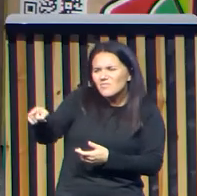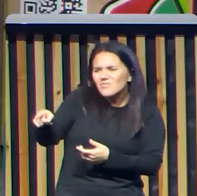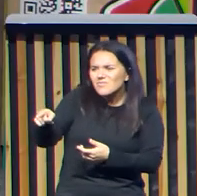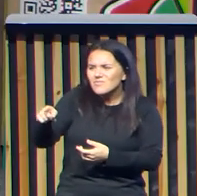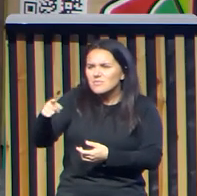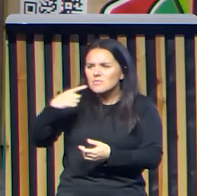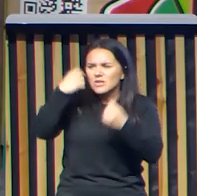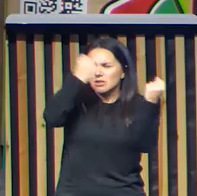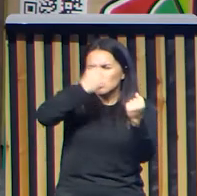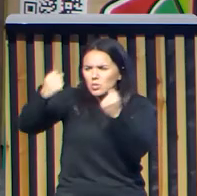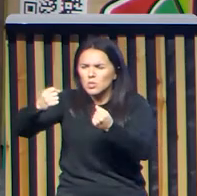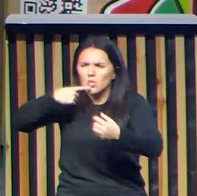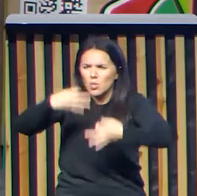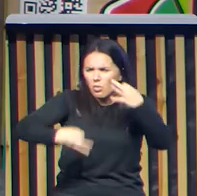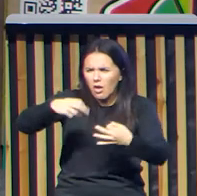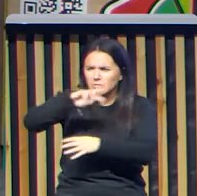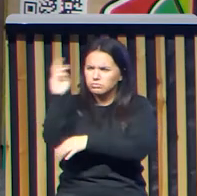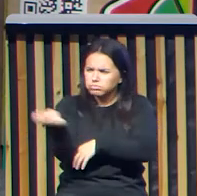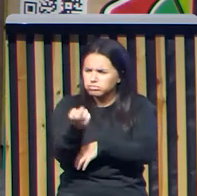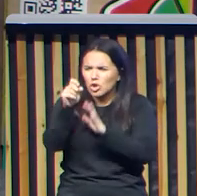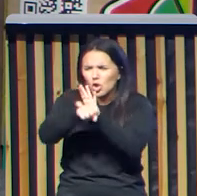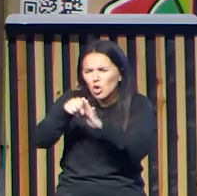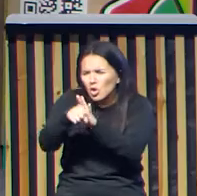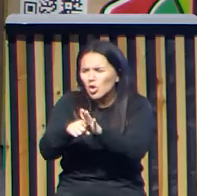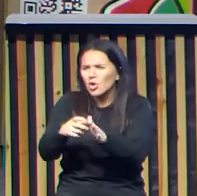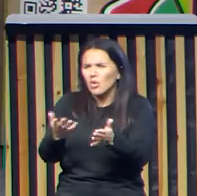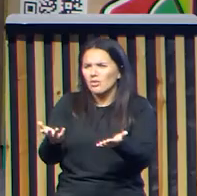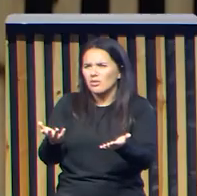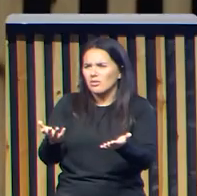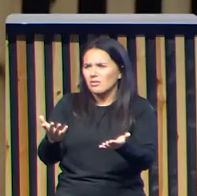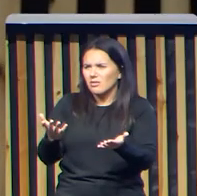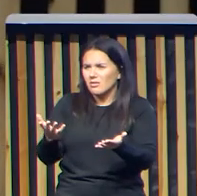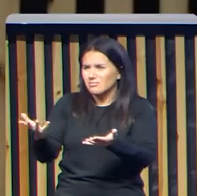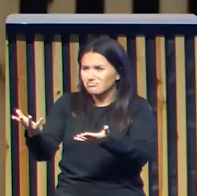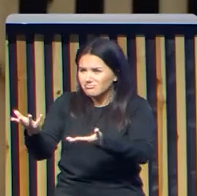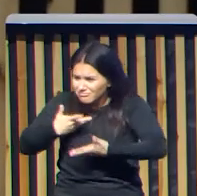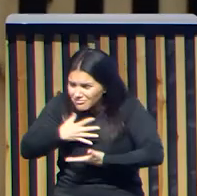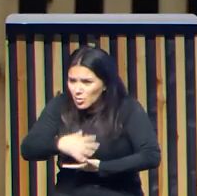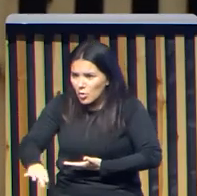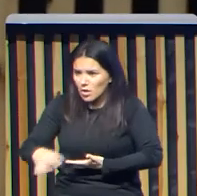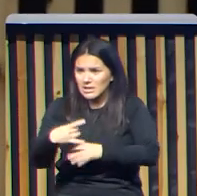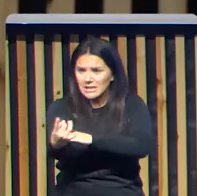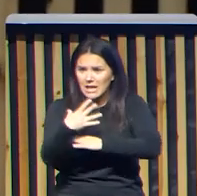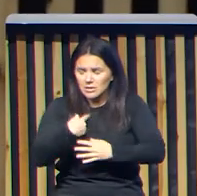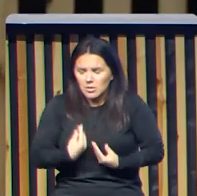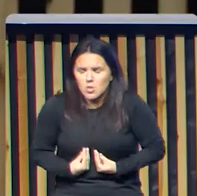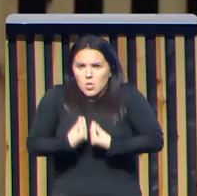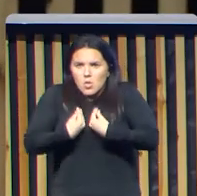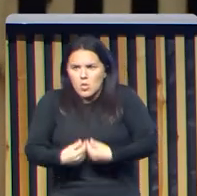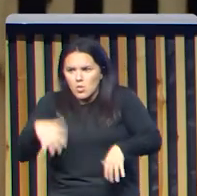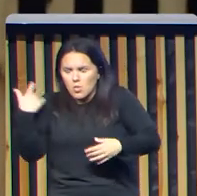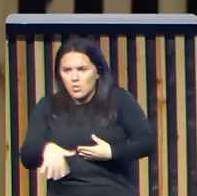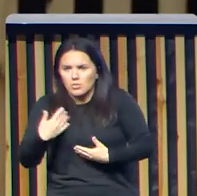trabajado con tantas instituciones jurídicas y todo este rollo me puedes me puedes ayudar Es que Recibí una carta estoy asustadísima